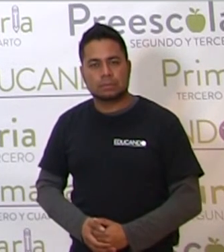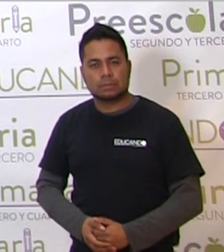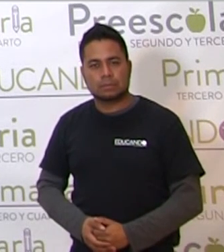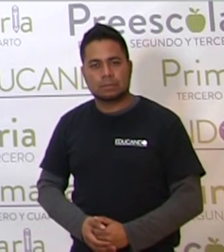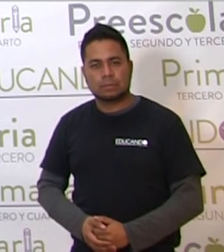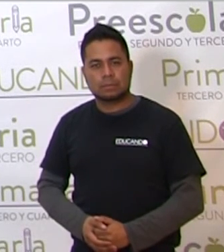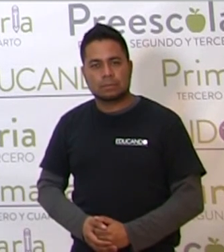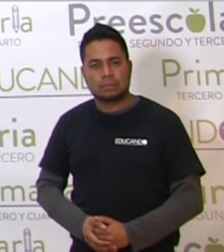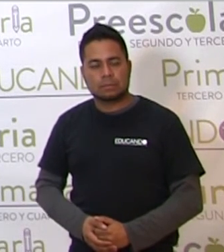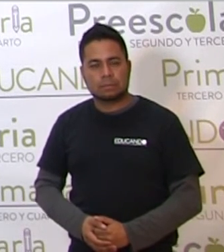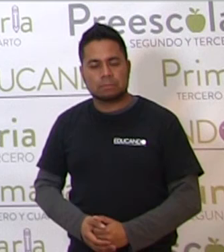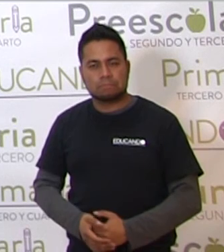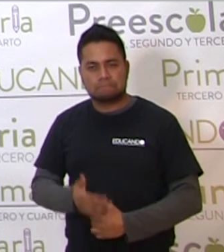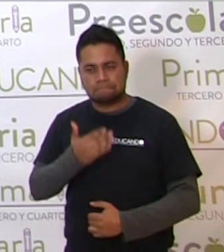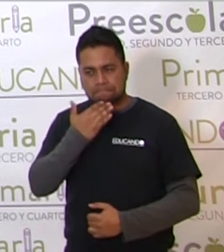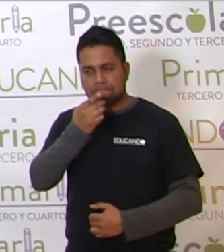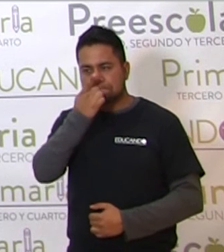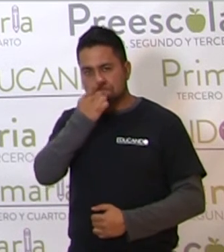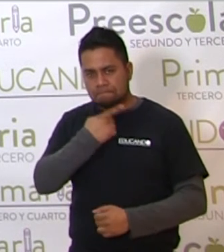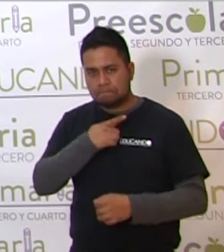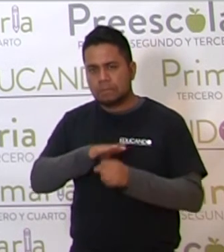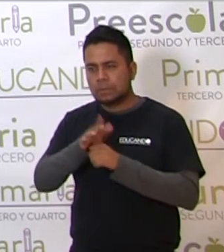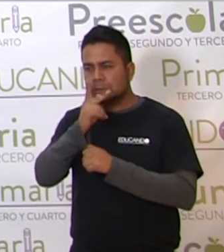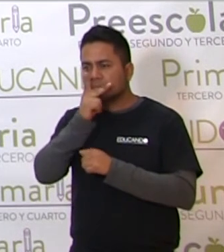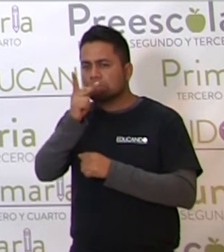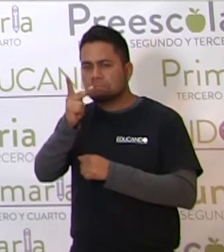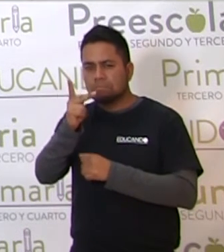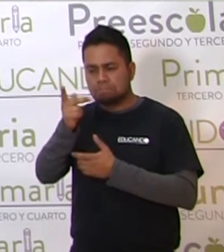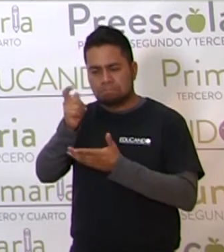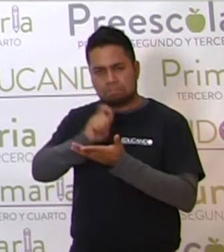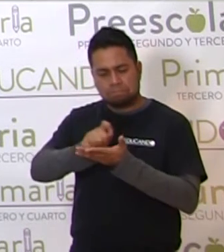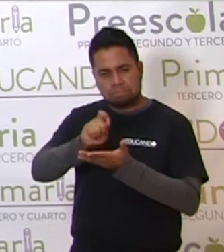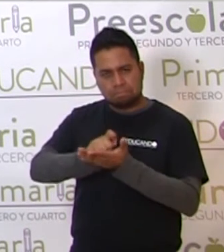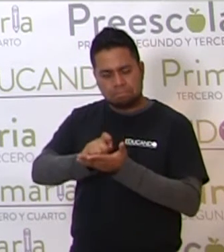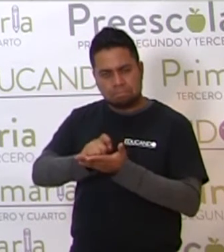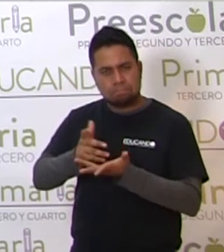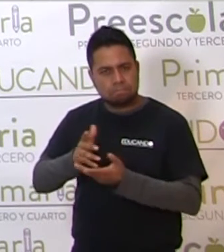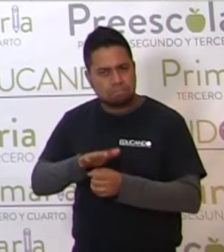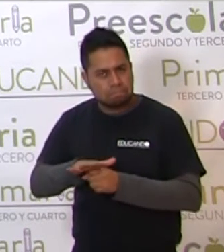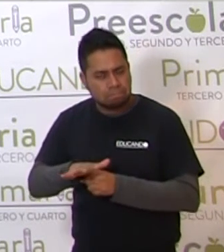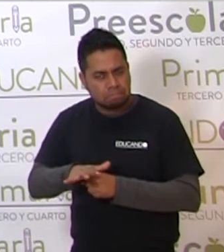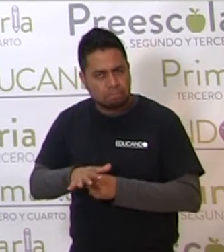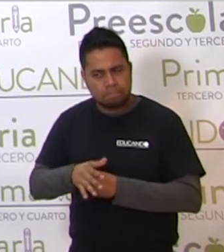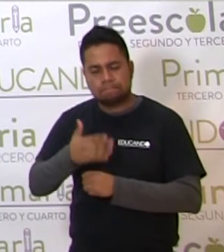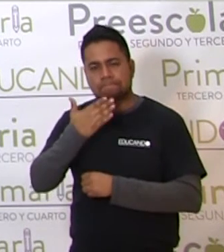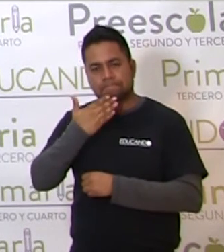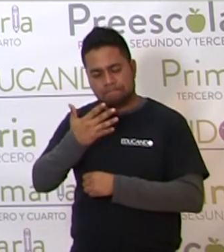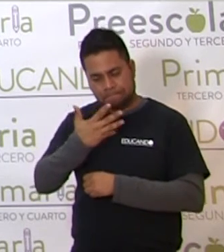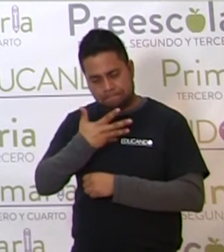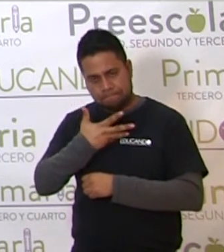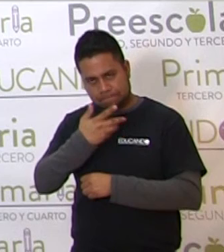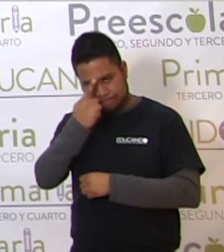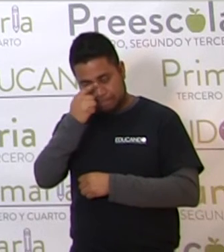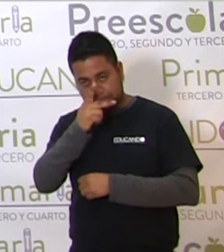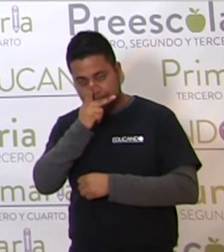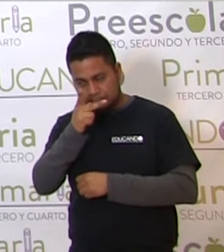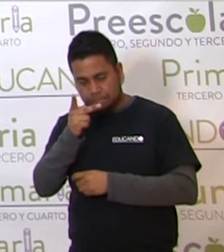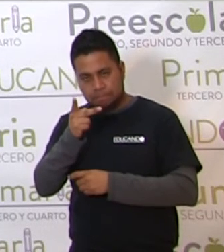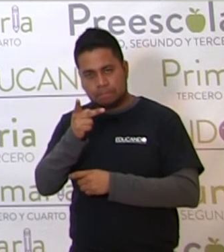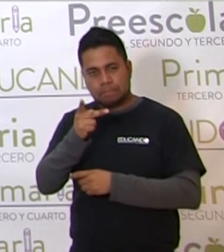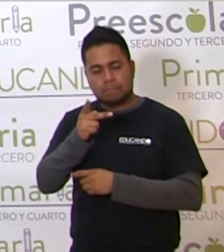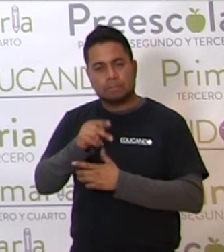partía bien a ver qué palabras tienes por ahí Exacto muy bien tenemos la palabra